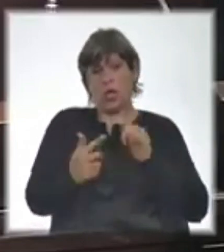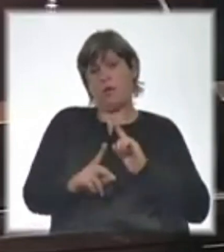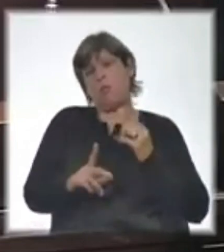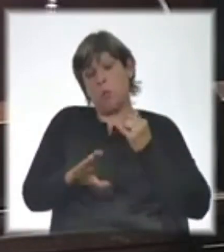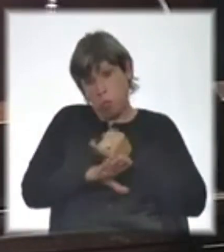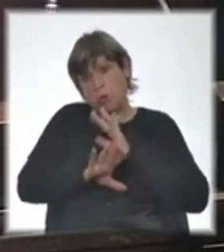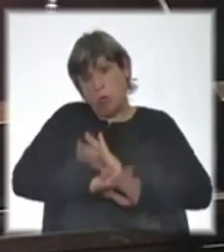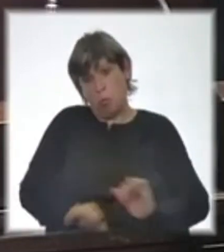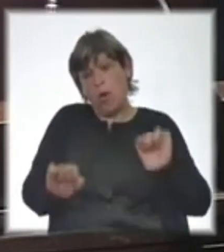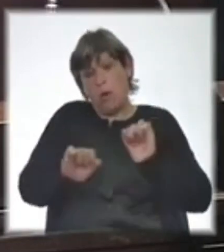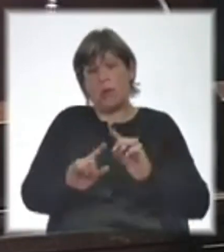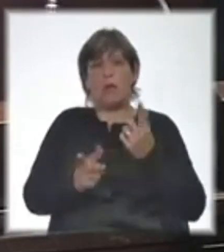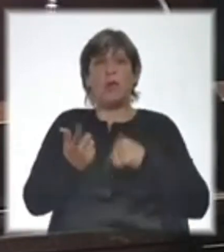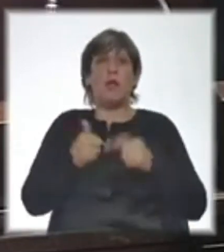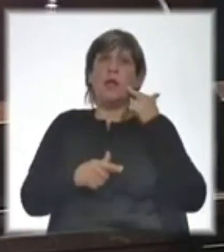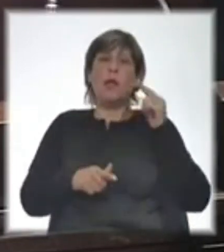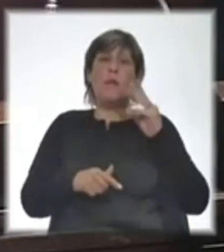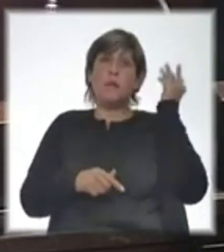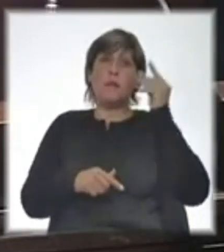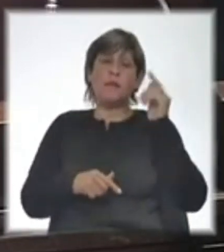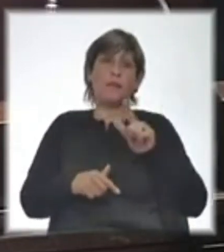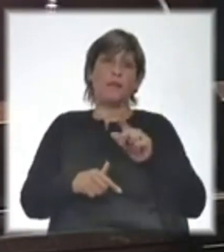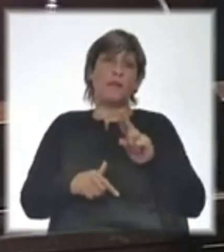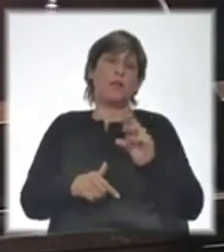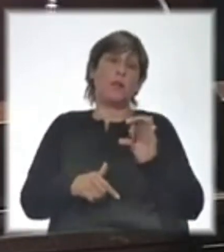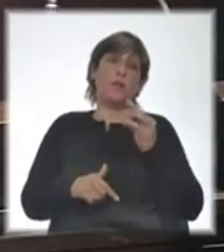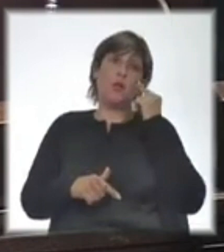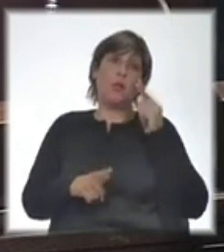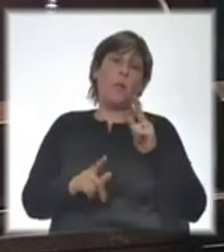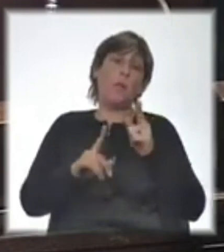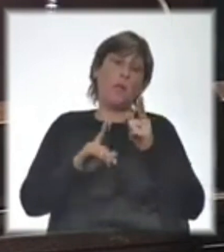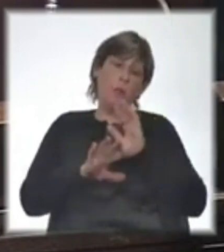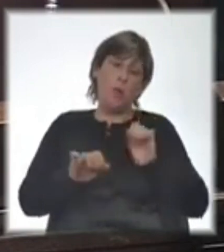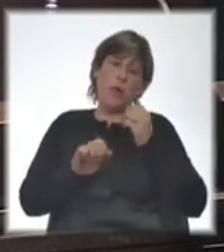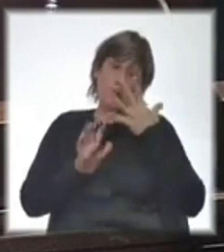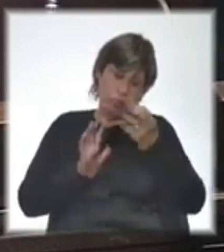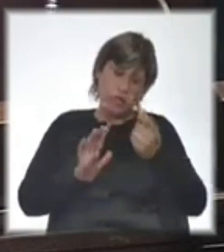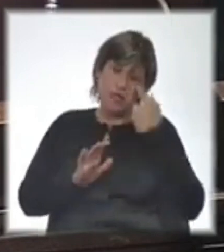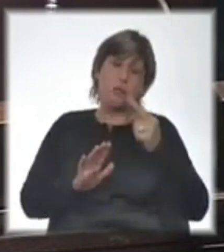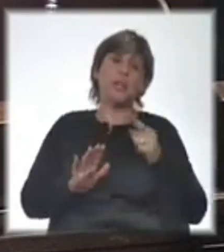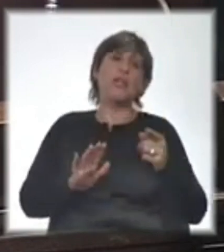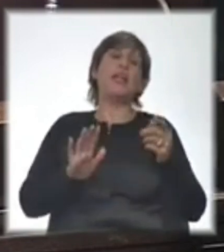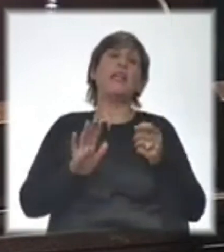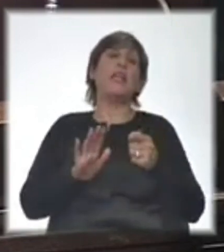El diputado Luz presentó un proyecto para interpretar el 318 de la Constitución.